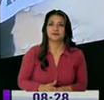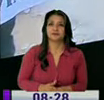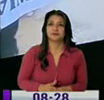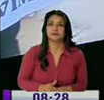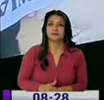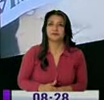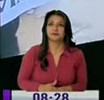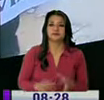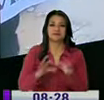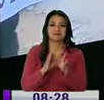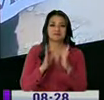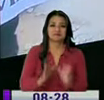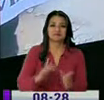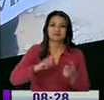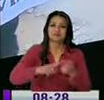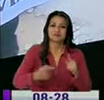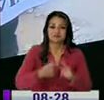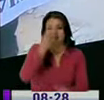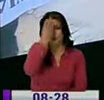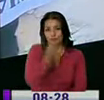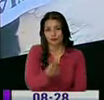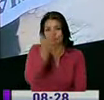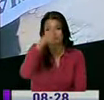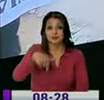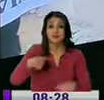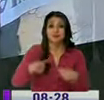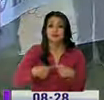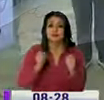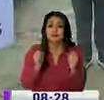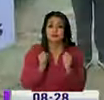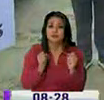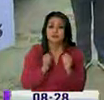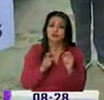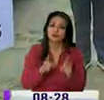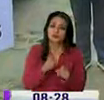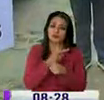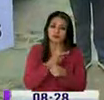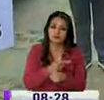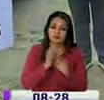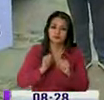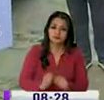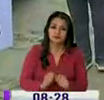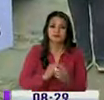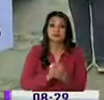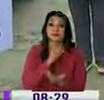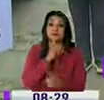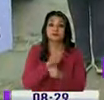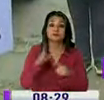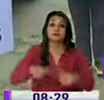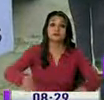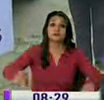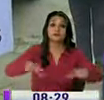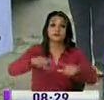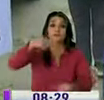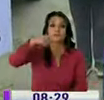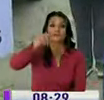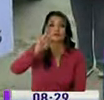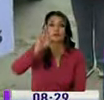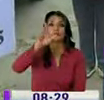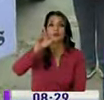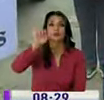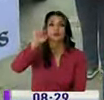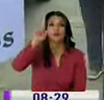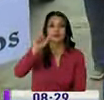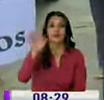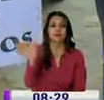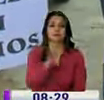Roberto, amigos, que tengan un gran día, una mañana fría en la capital, a tomar las debidas precauciones. Así es, estamos en el sector de La Pulida, aquí en San